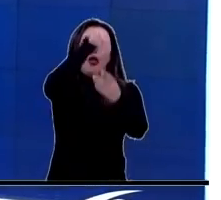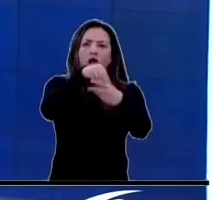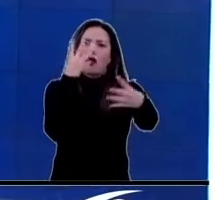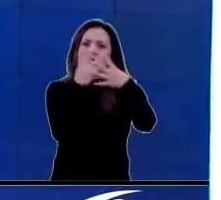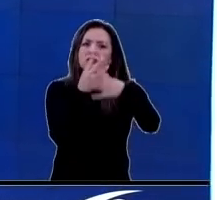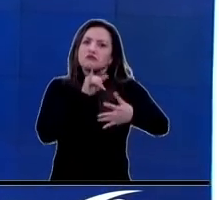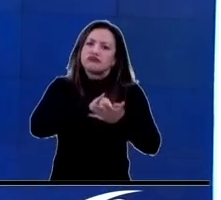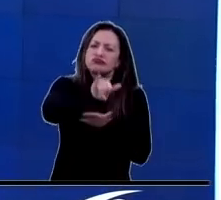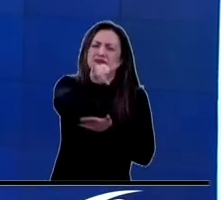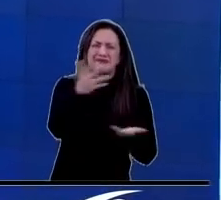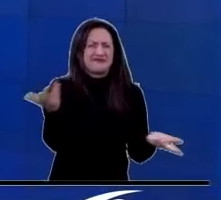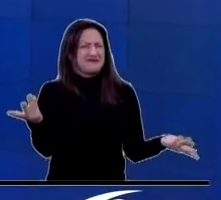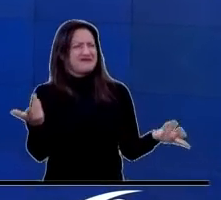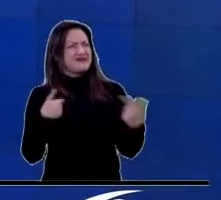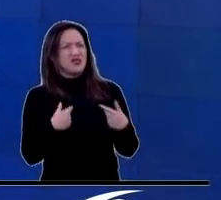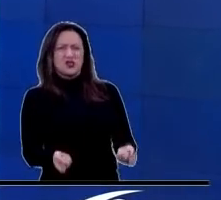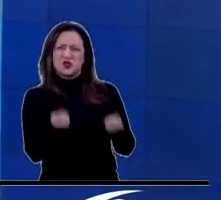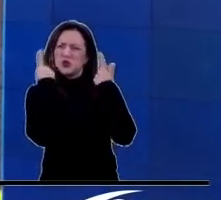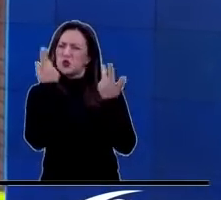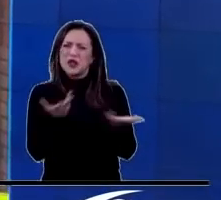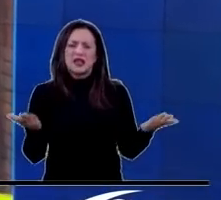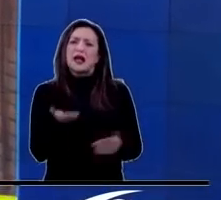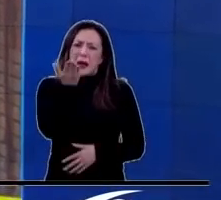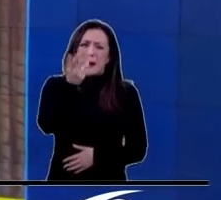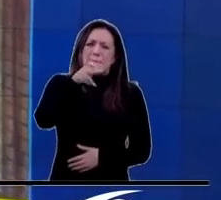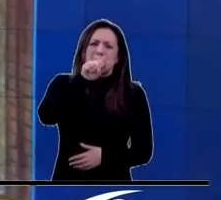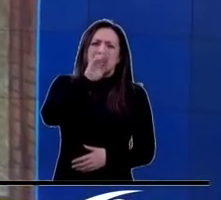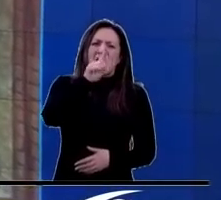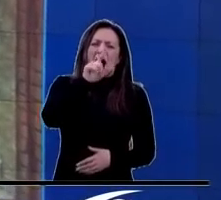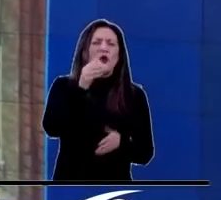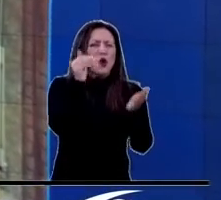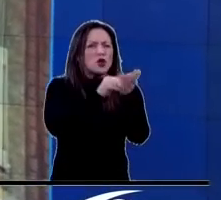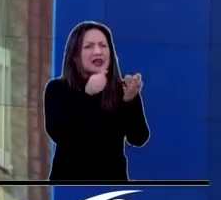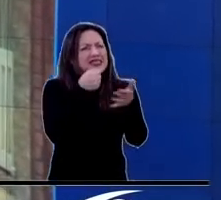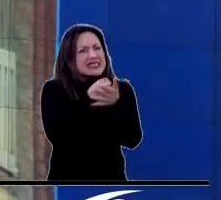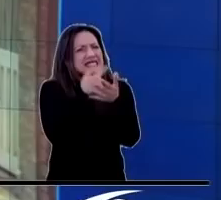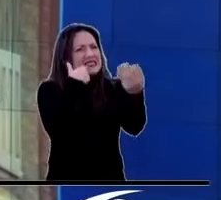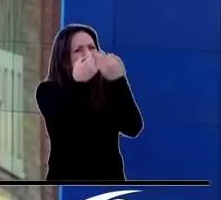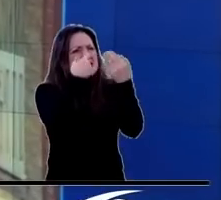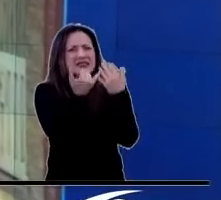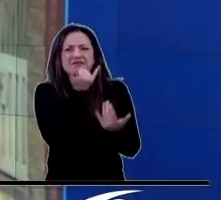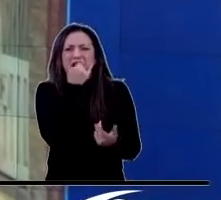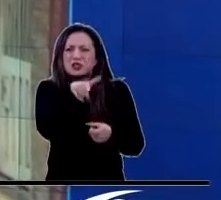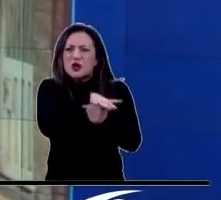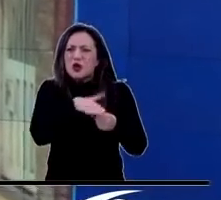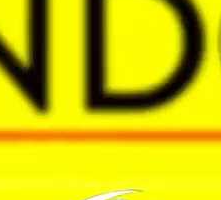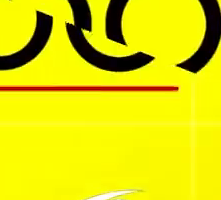estas personas. No entiende uno realmente. Pablo, explíquenos o trate de explicarnos esta vez qué fue lo que ocurrió.